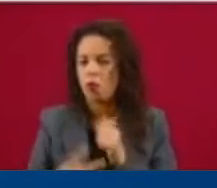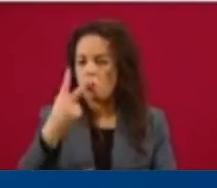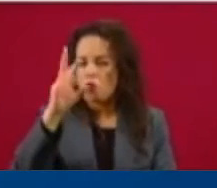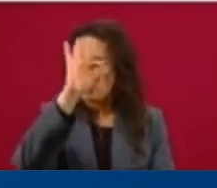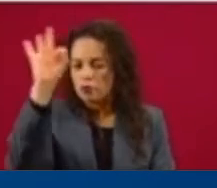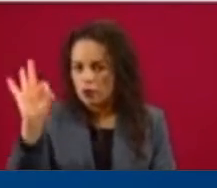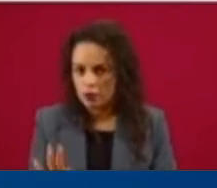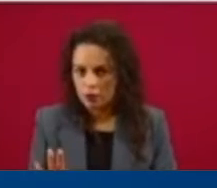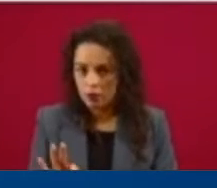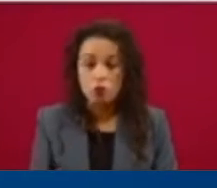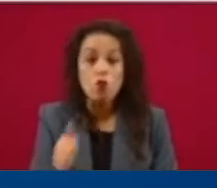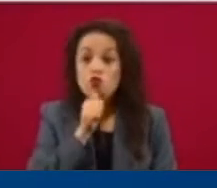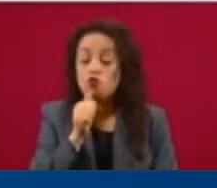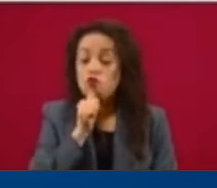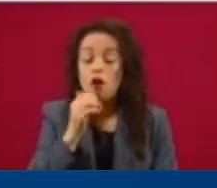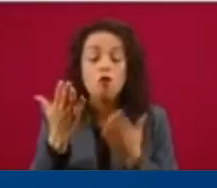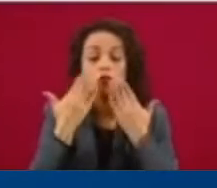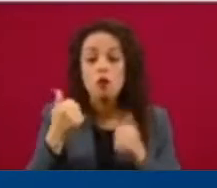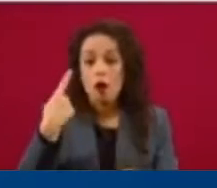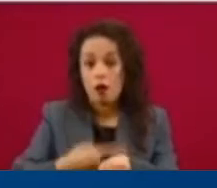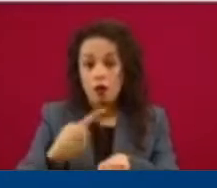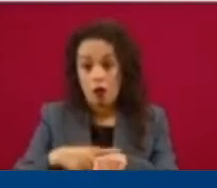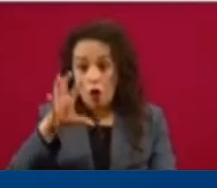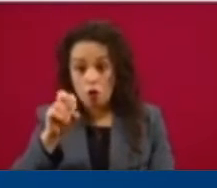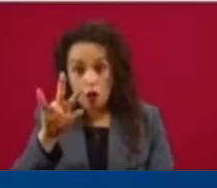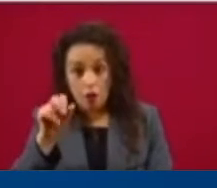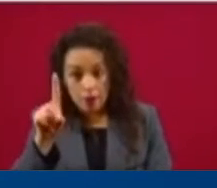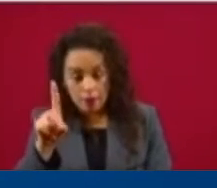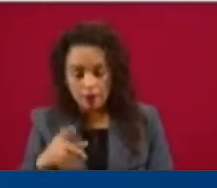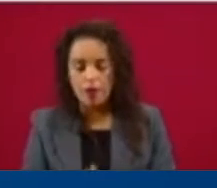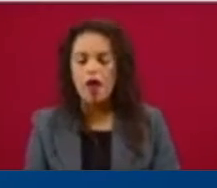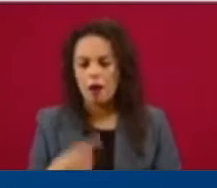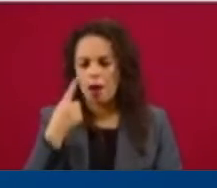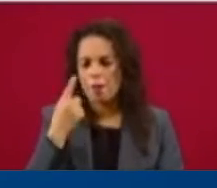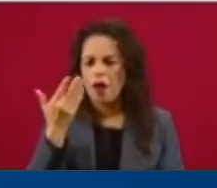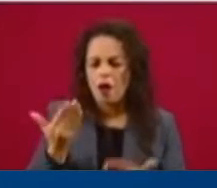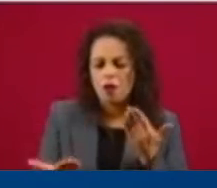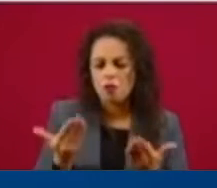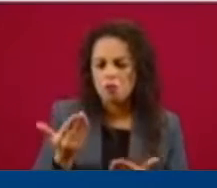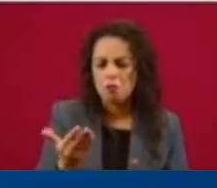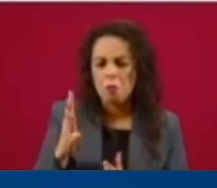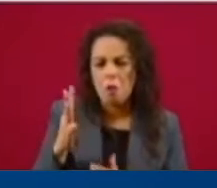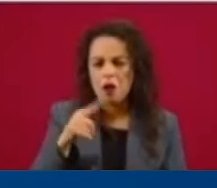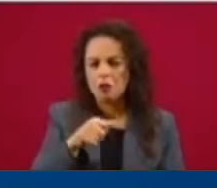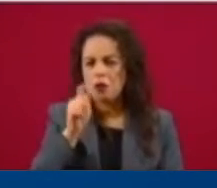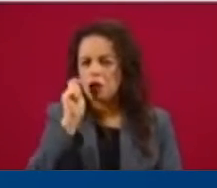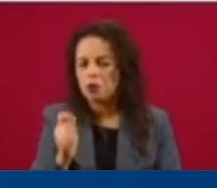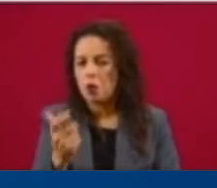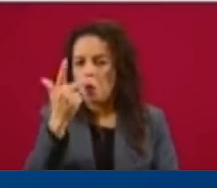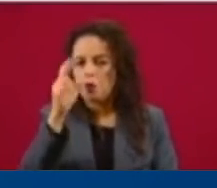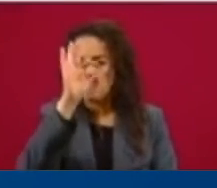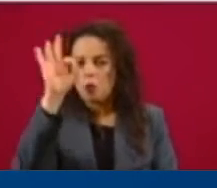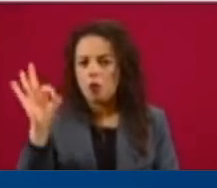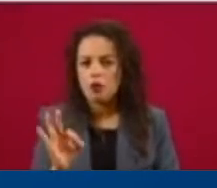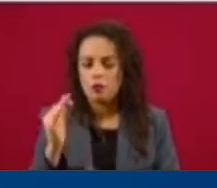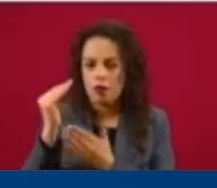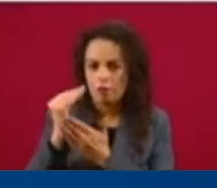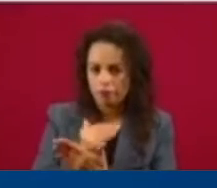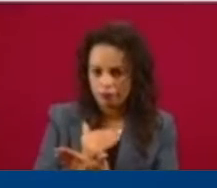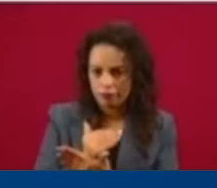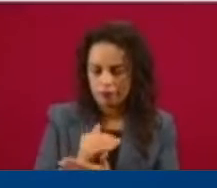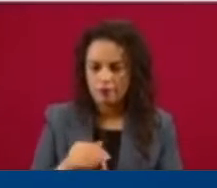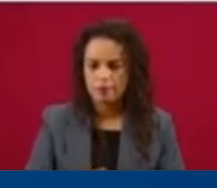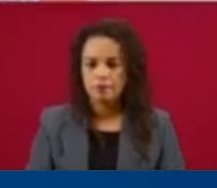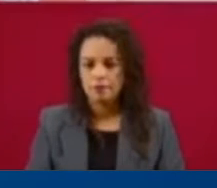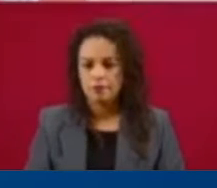arrojan lo contrario y permiten interpretar que el gobierno mexicano está actuando de manera retraída su participación e intervención en el terreno